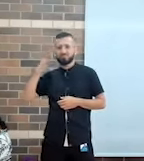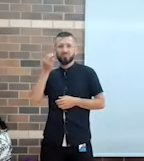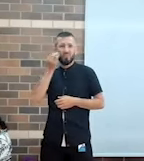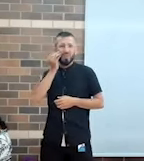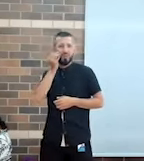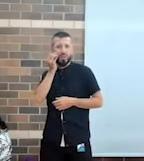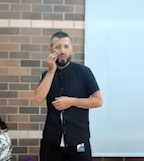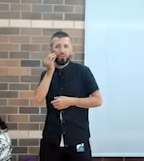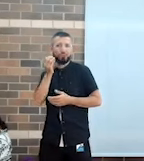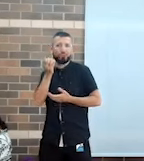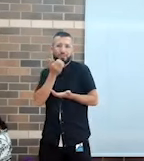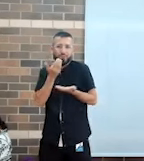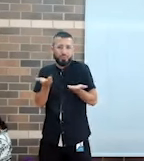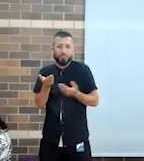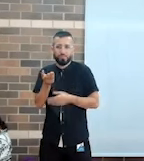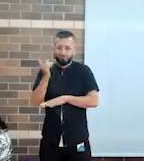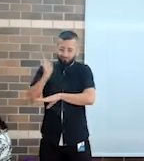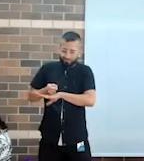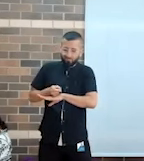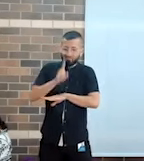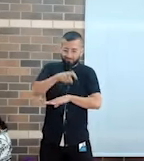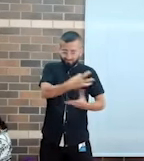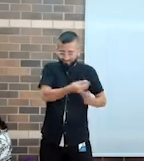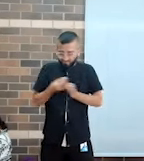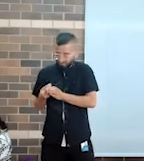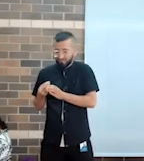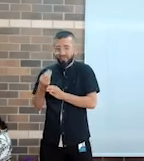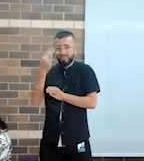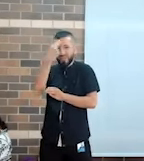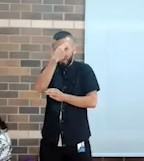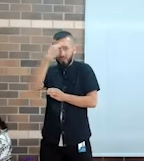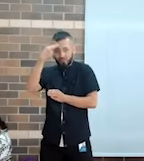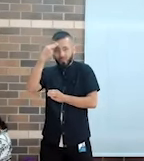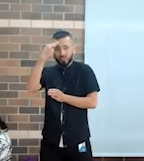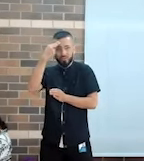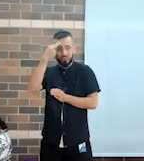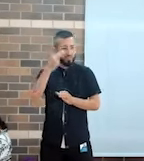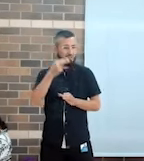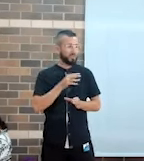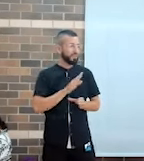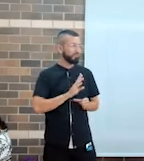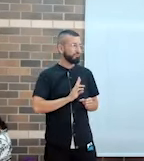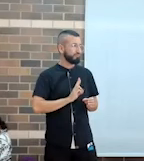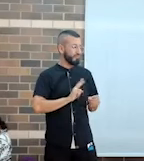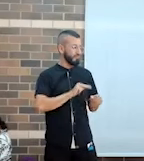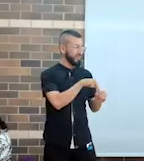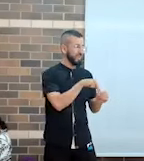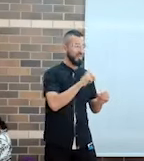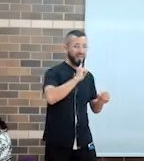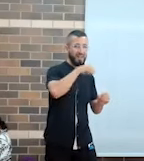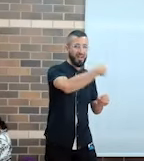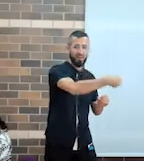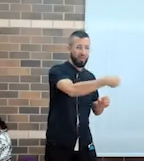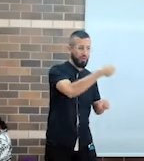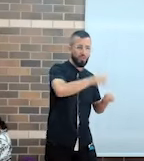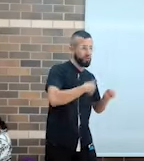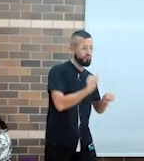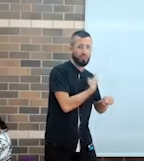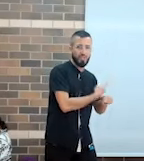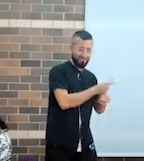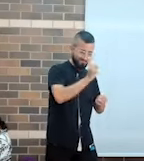a estos centros católicos y si hablaban su lengua, le chuzaban la lengua, ¿sí? O